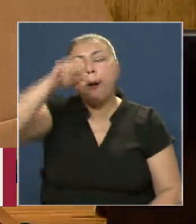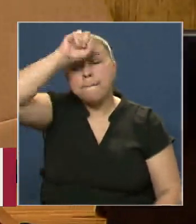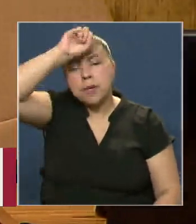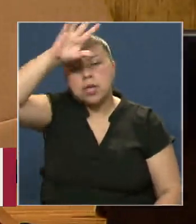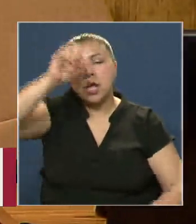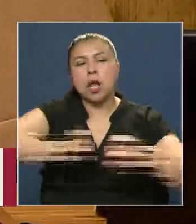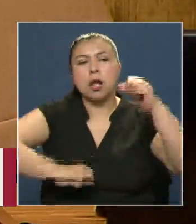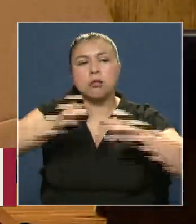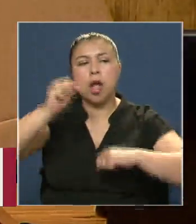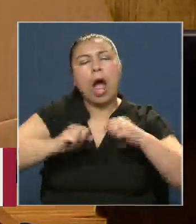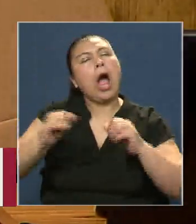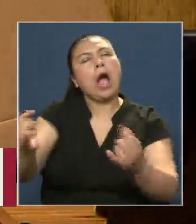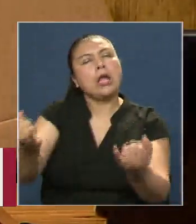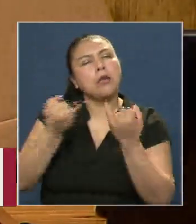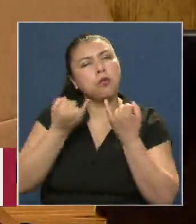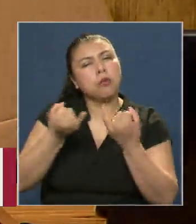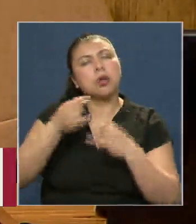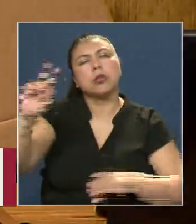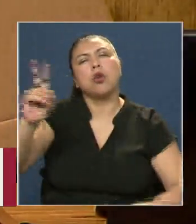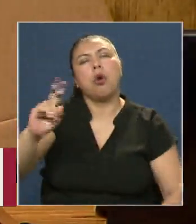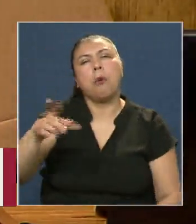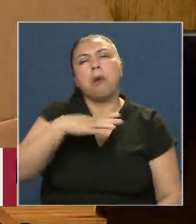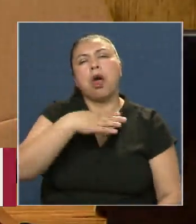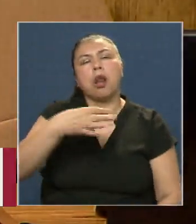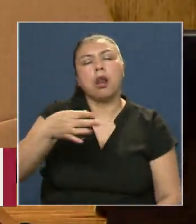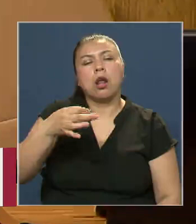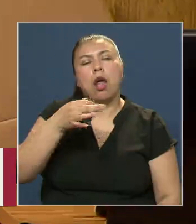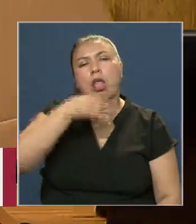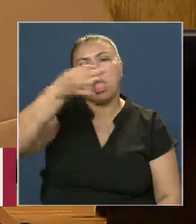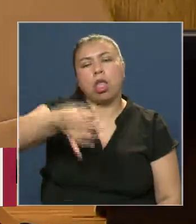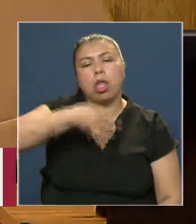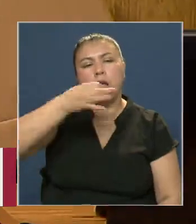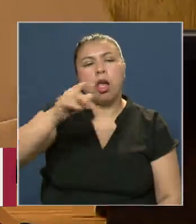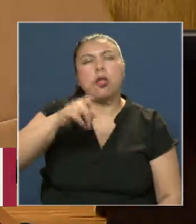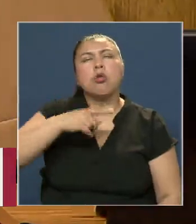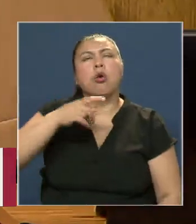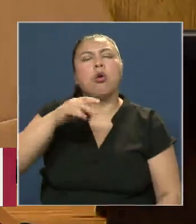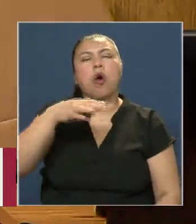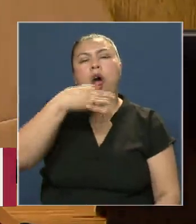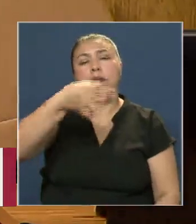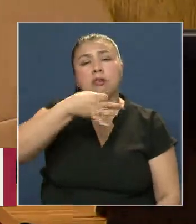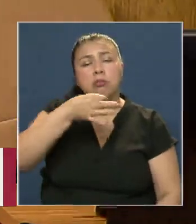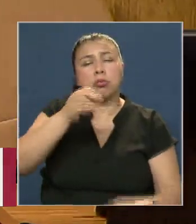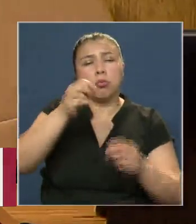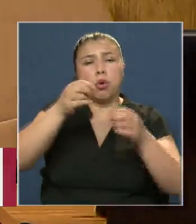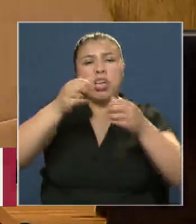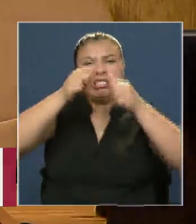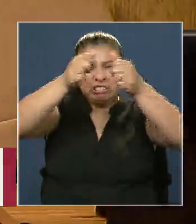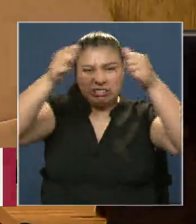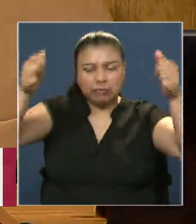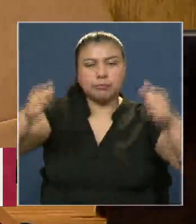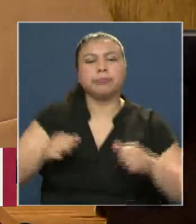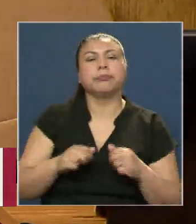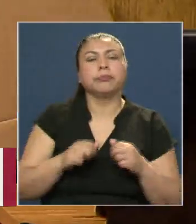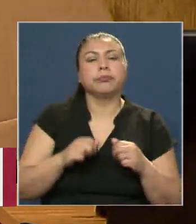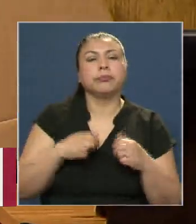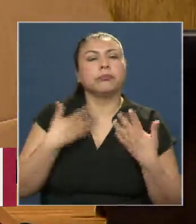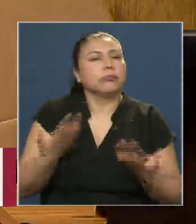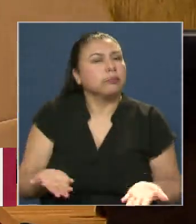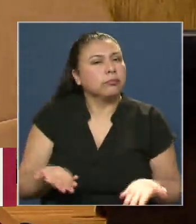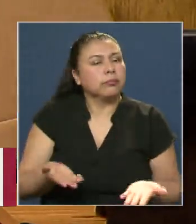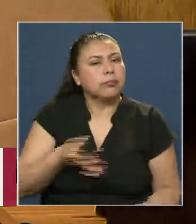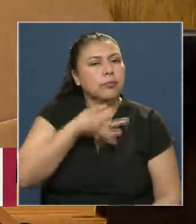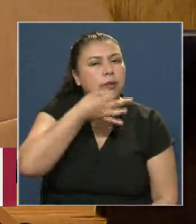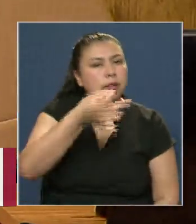informarse para hablar, no sigamos haciendo legislación con consigna. Presidente, por último, solamente decir